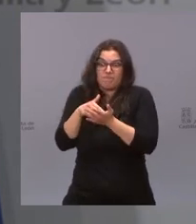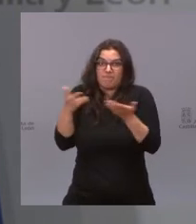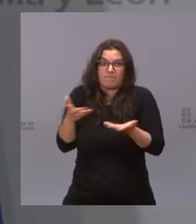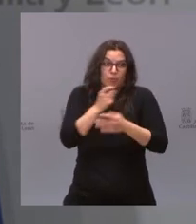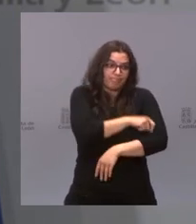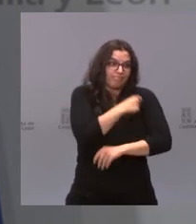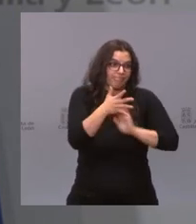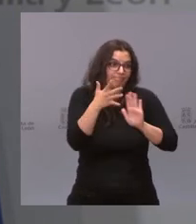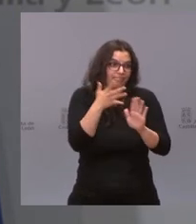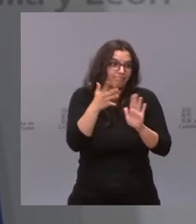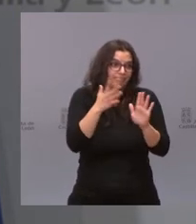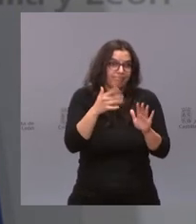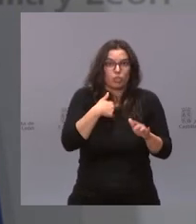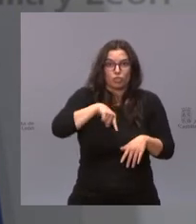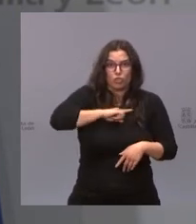nuestra capacidad.